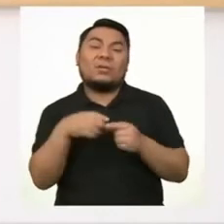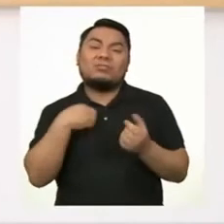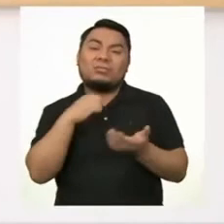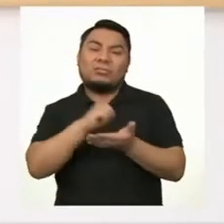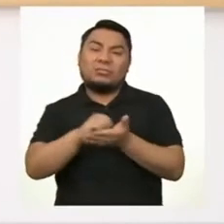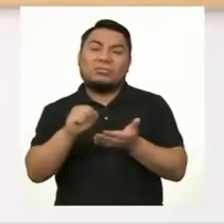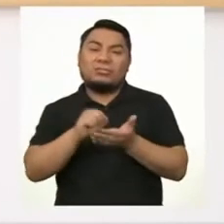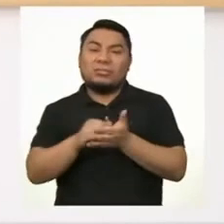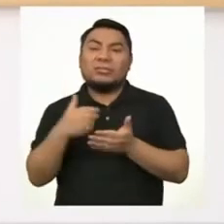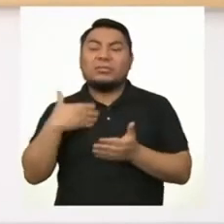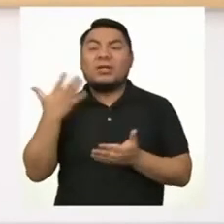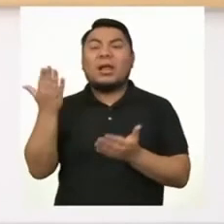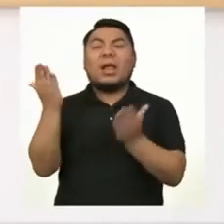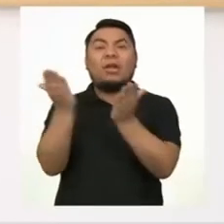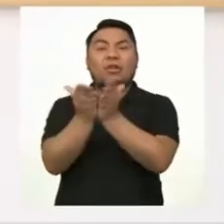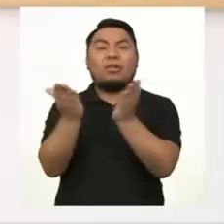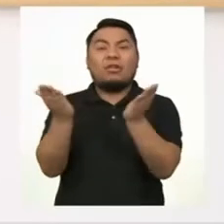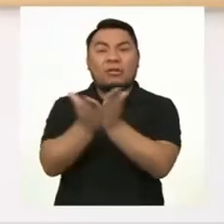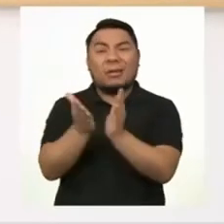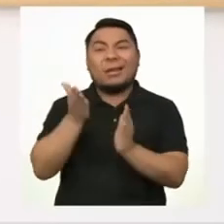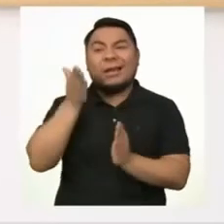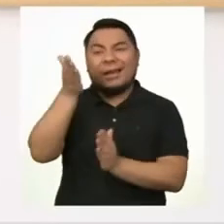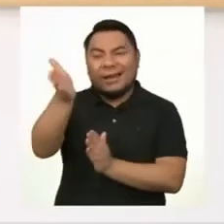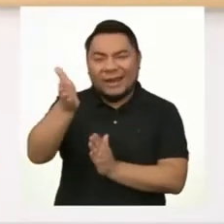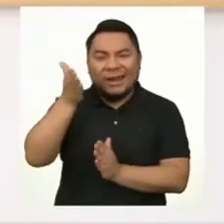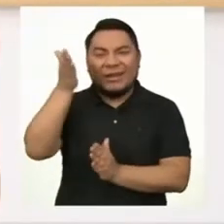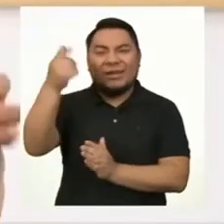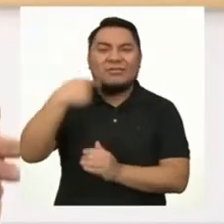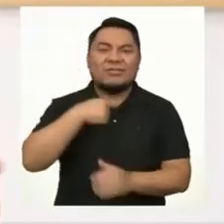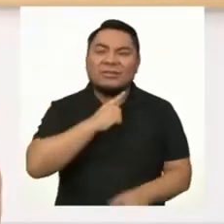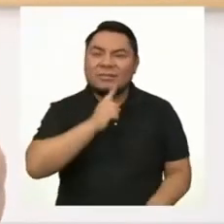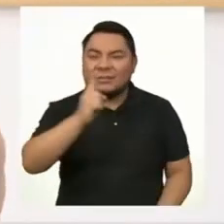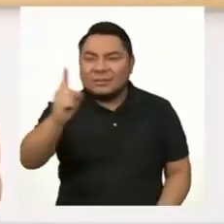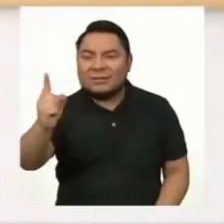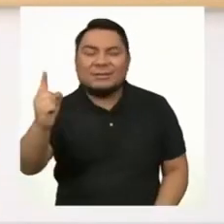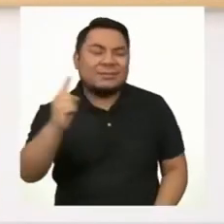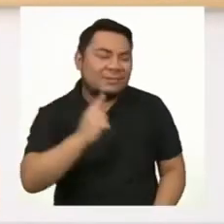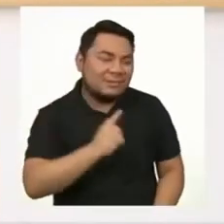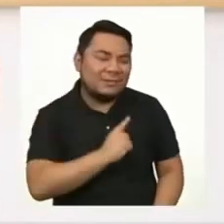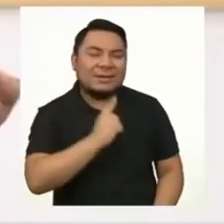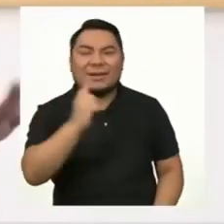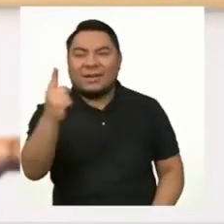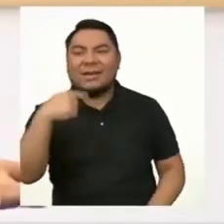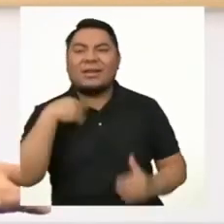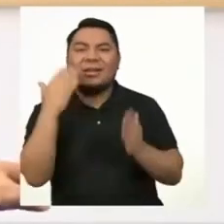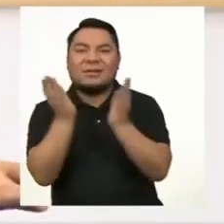estar en el aula. Antes estaba siempre moviéndome,